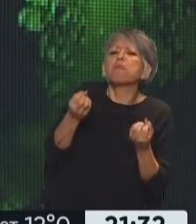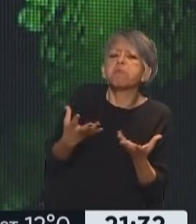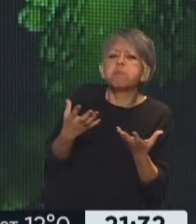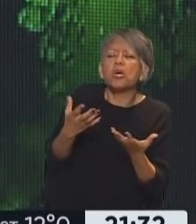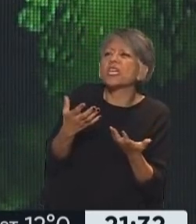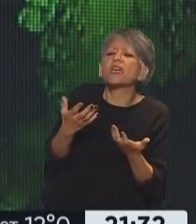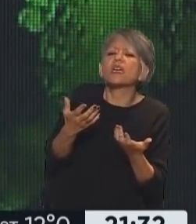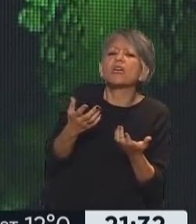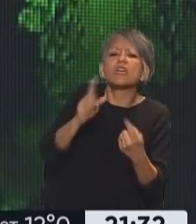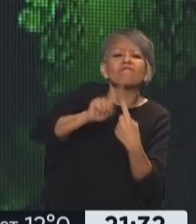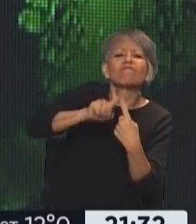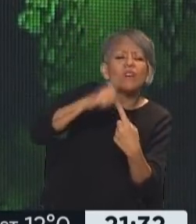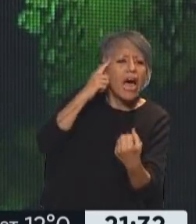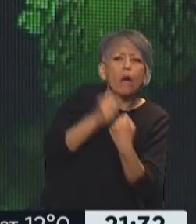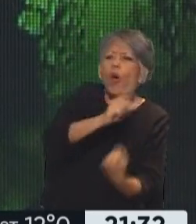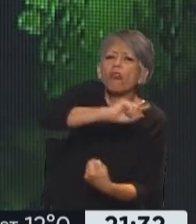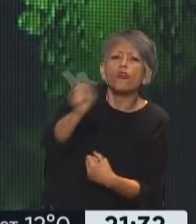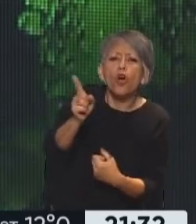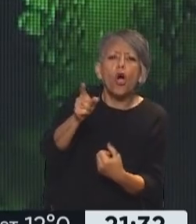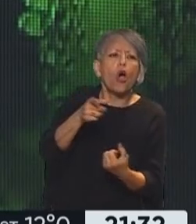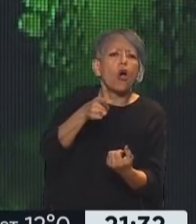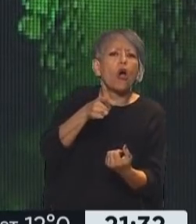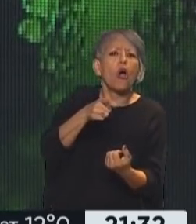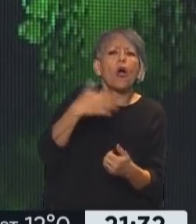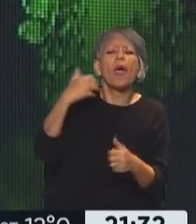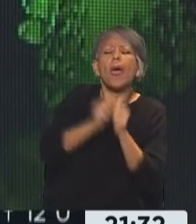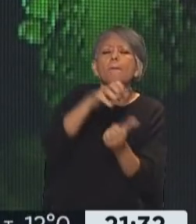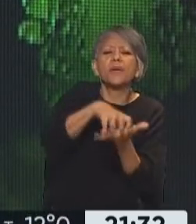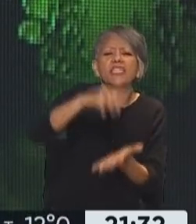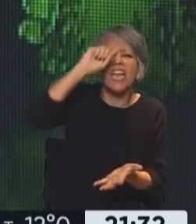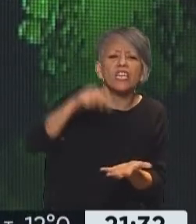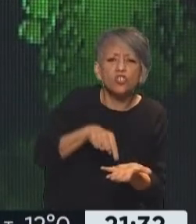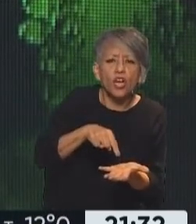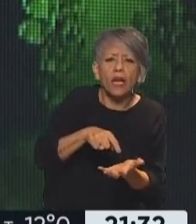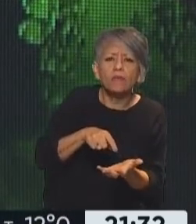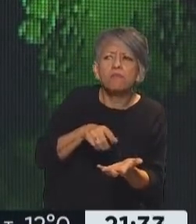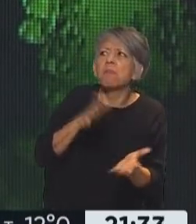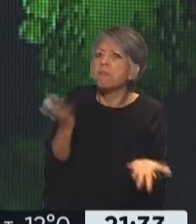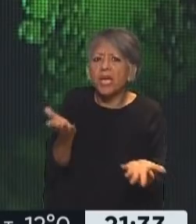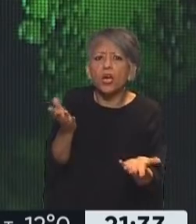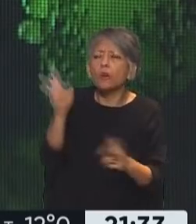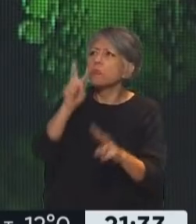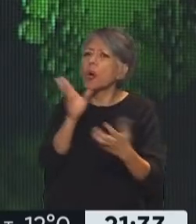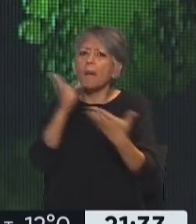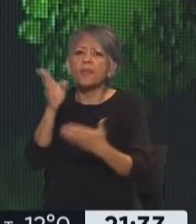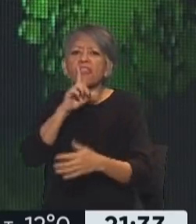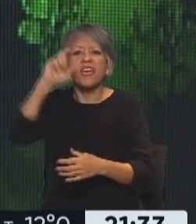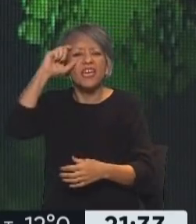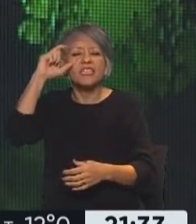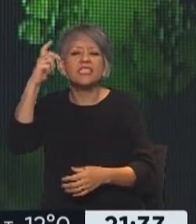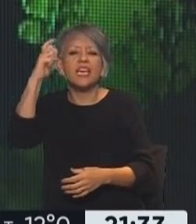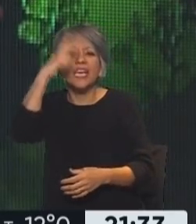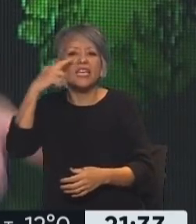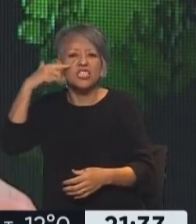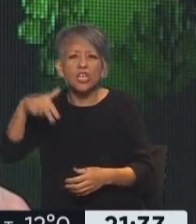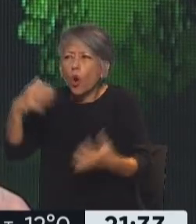Producción Nacional y se fueron a buscar los caños a Techint, con la denuncia o con la crítica previa que había hecho la vicepresidenta solamente un